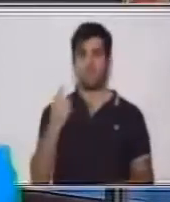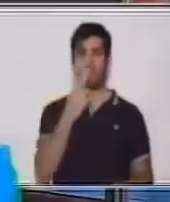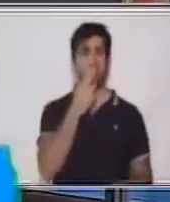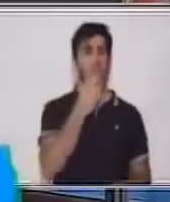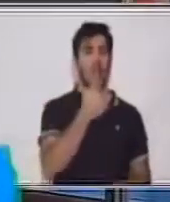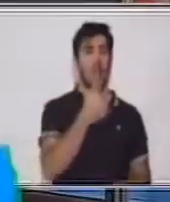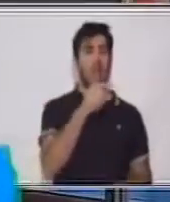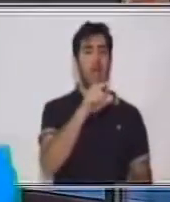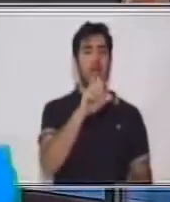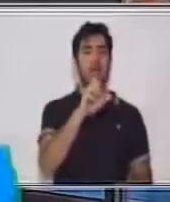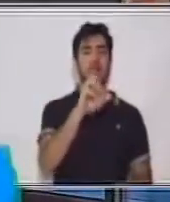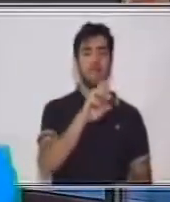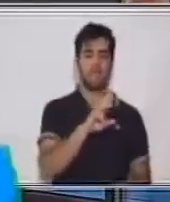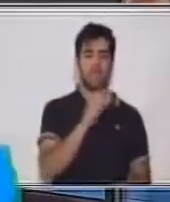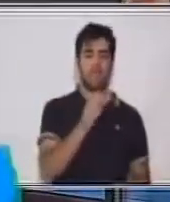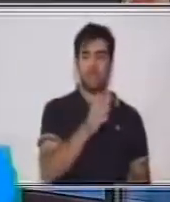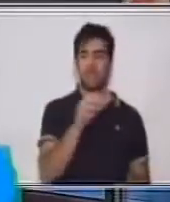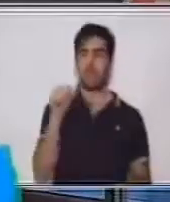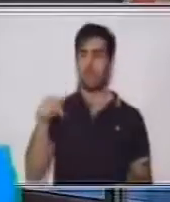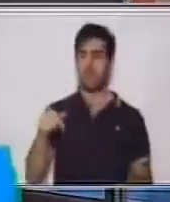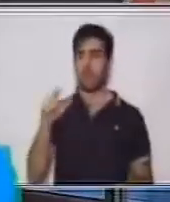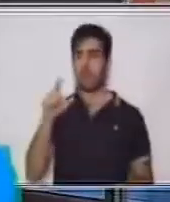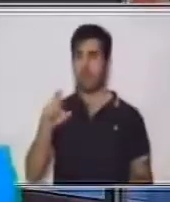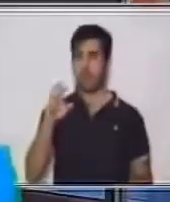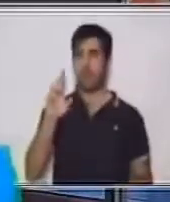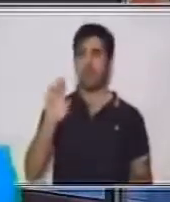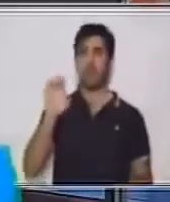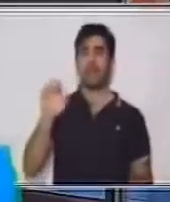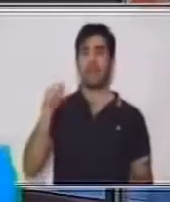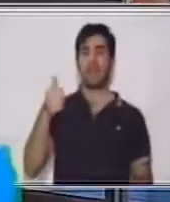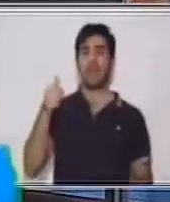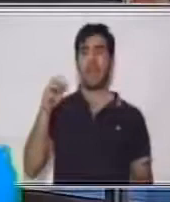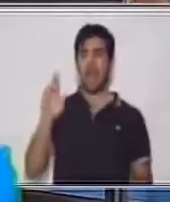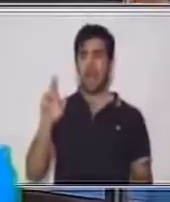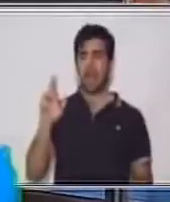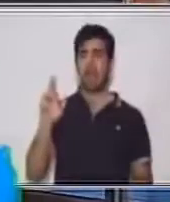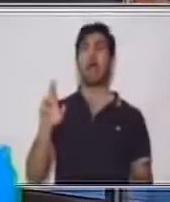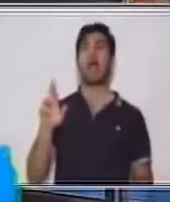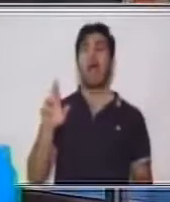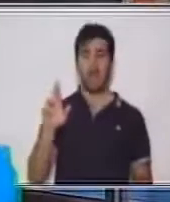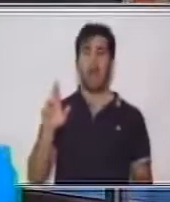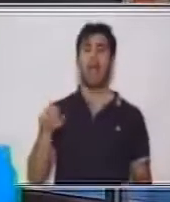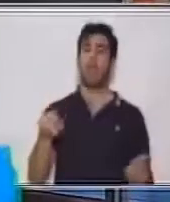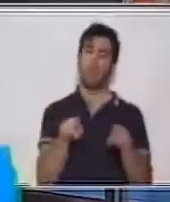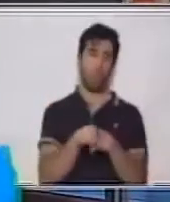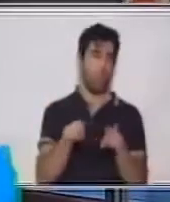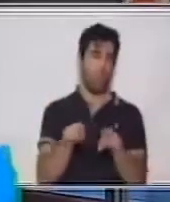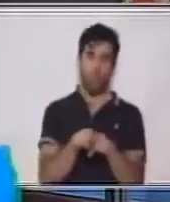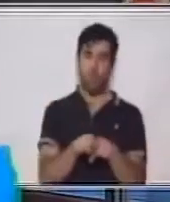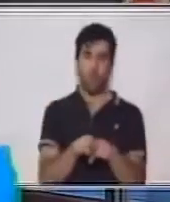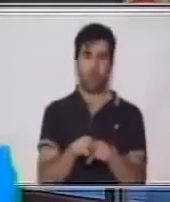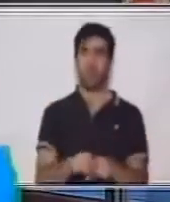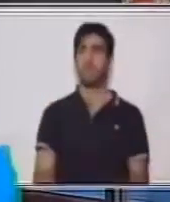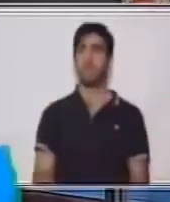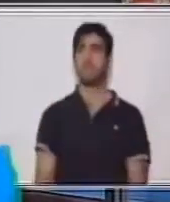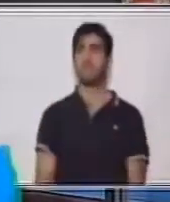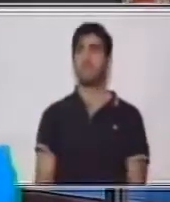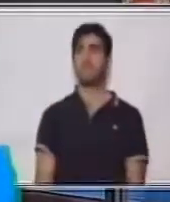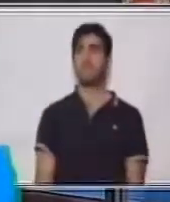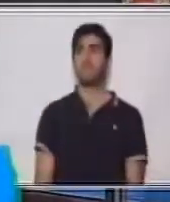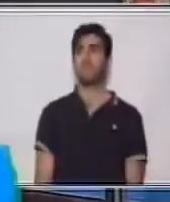Hoy estamos muy bien, estamos bien conectados. Entonces, hacer sería lo mismo de